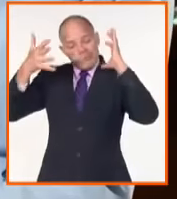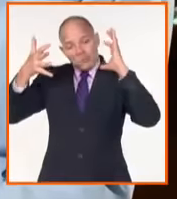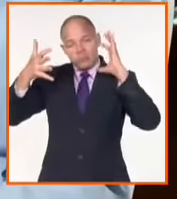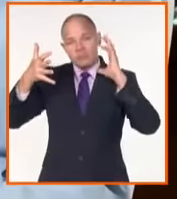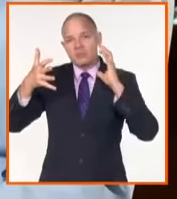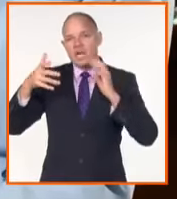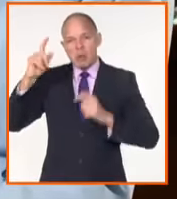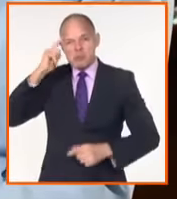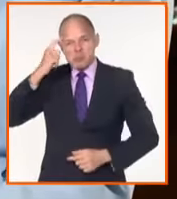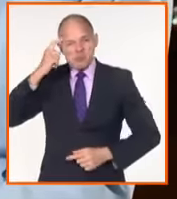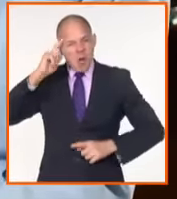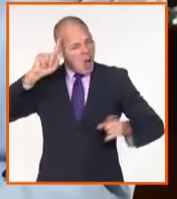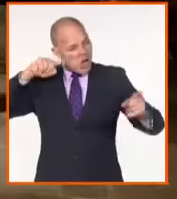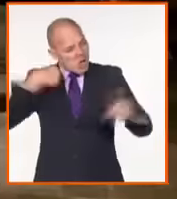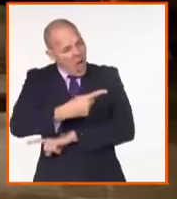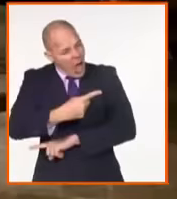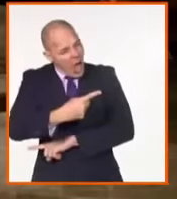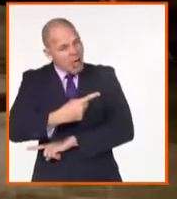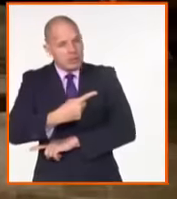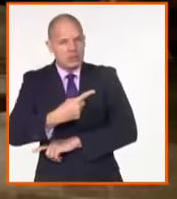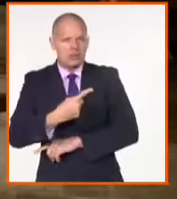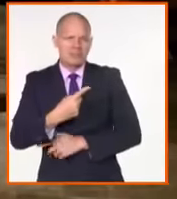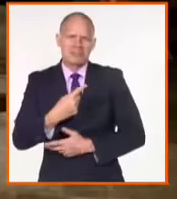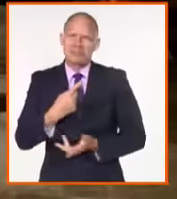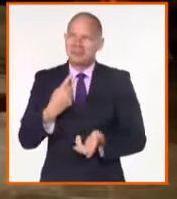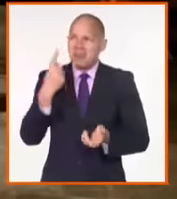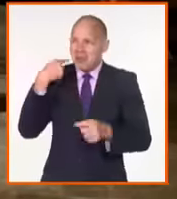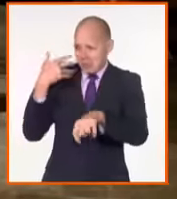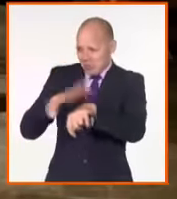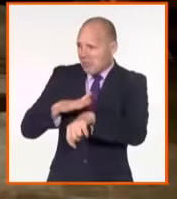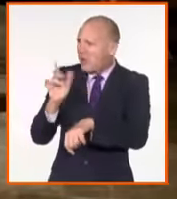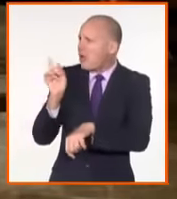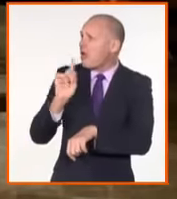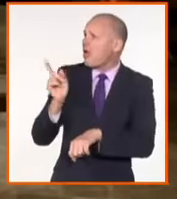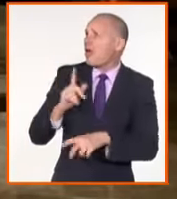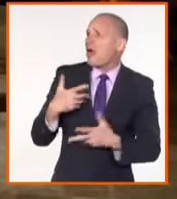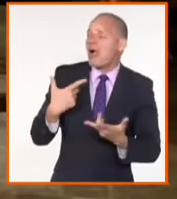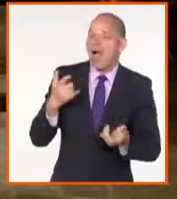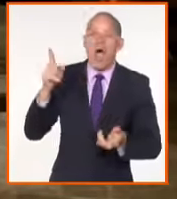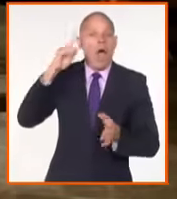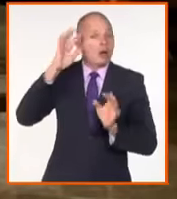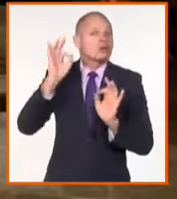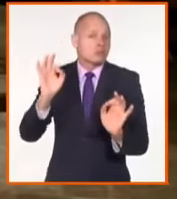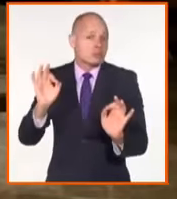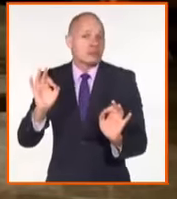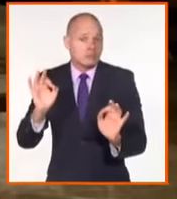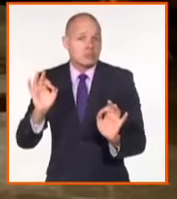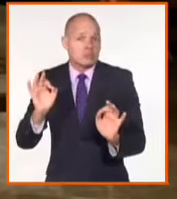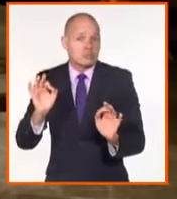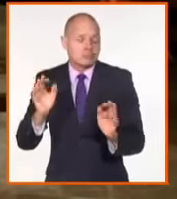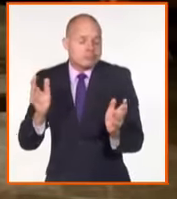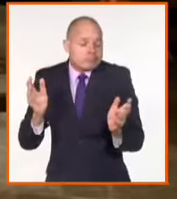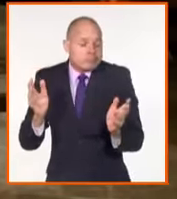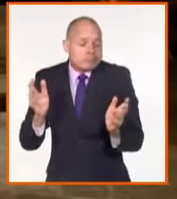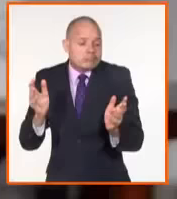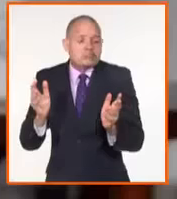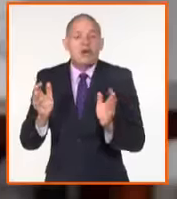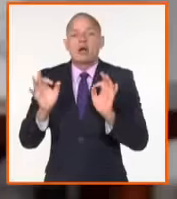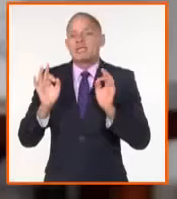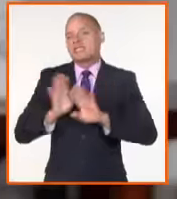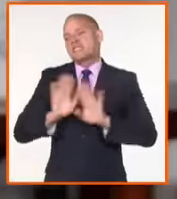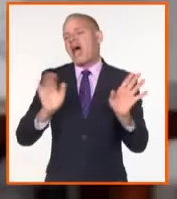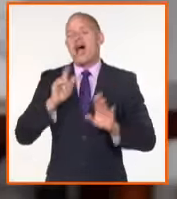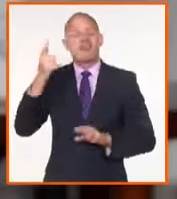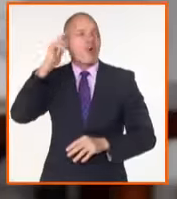contra Cuba, contra la revolución, como si fuera la revolución la causante de que ellos tomaran esa decisión. Pero esos son fenómenos que están en el orden de la